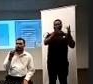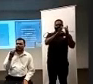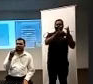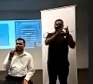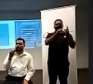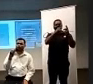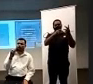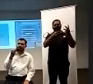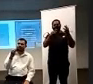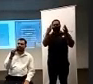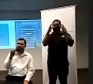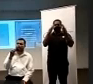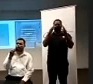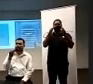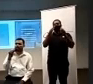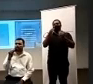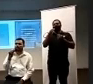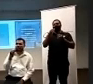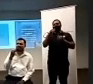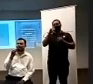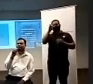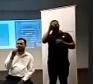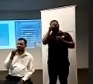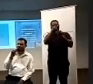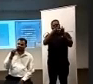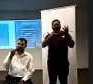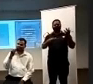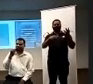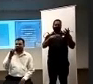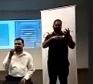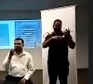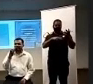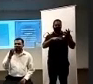Entonces, generalmente trabajo con un asistente o asistente para